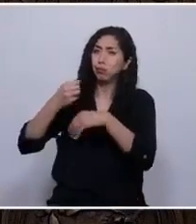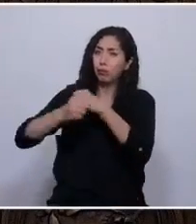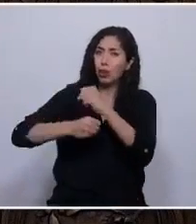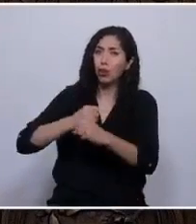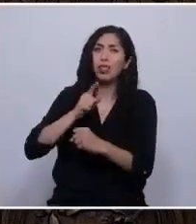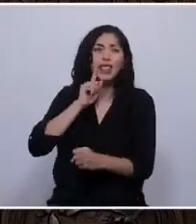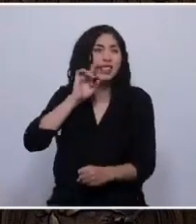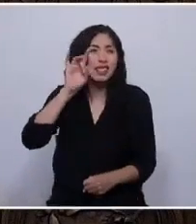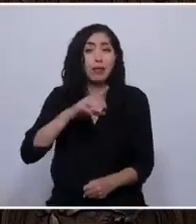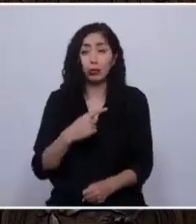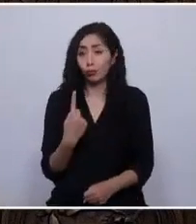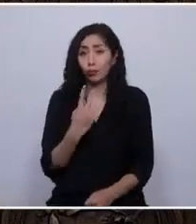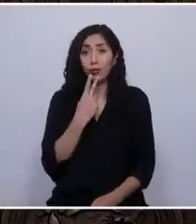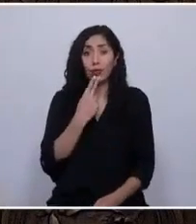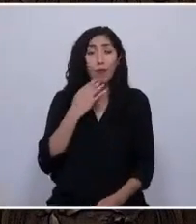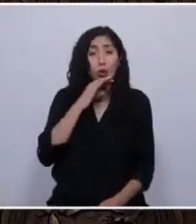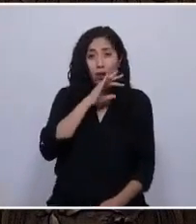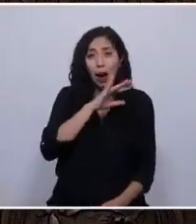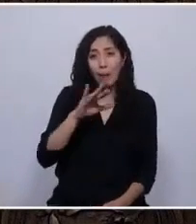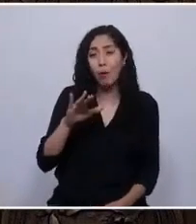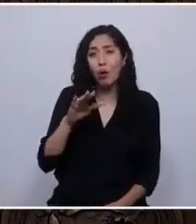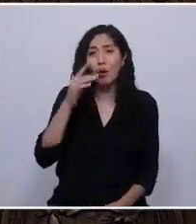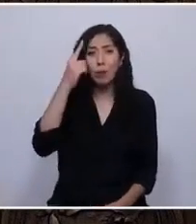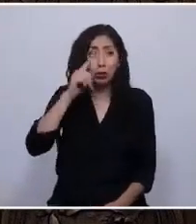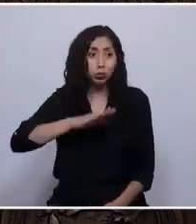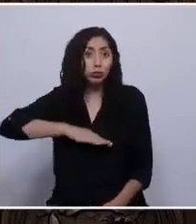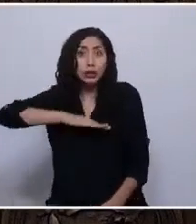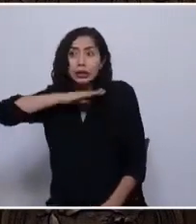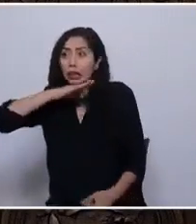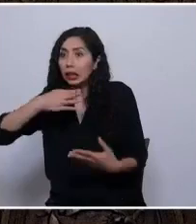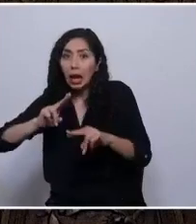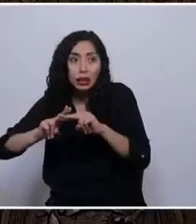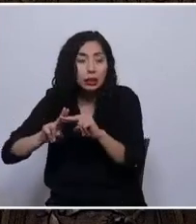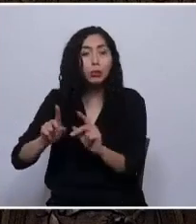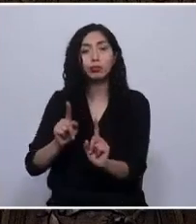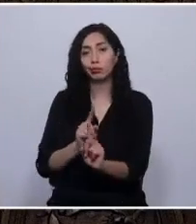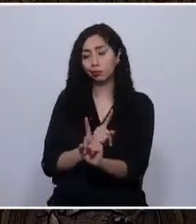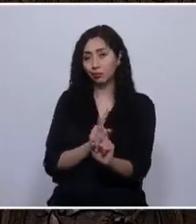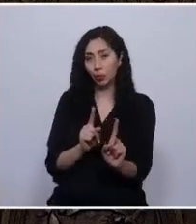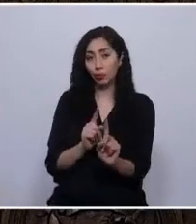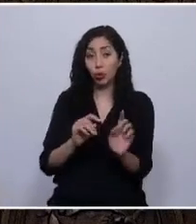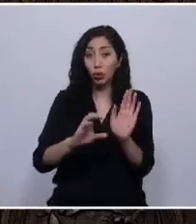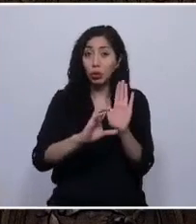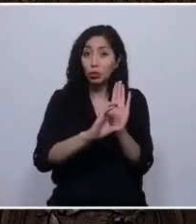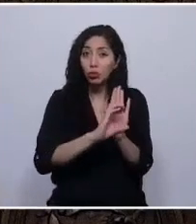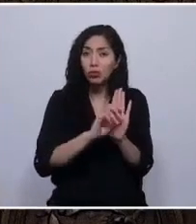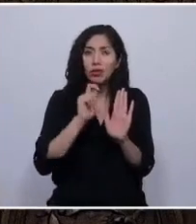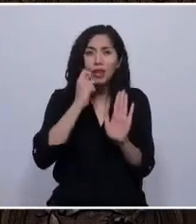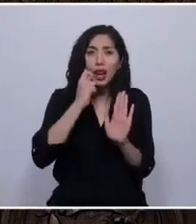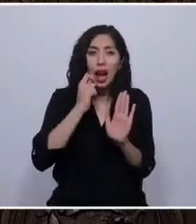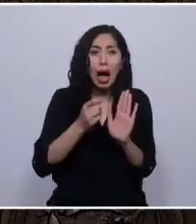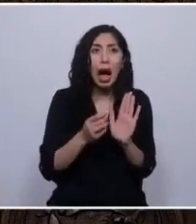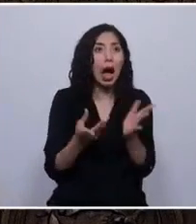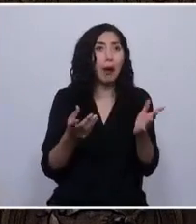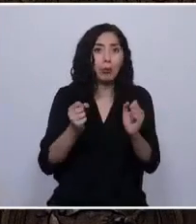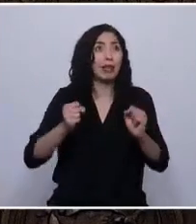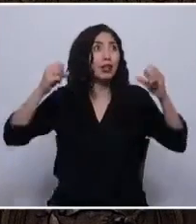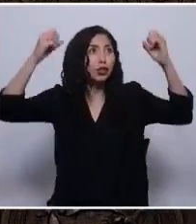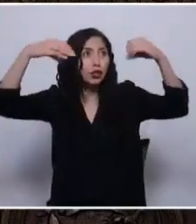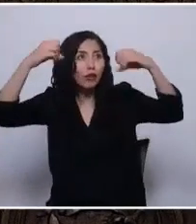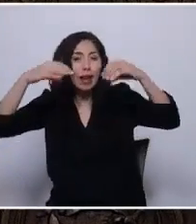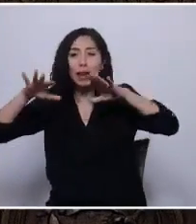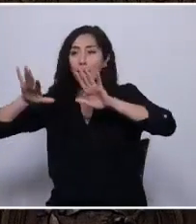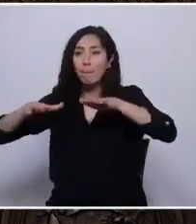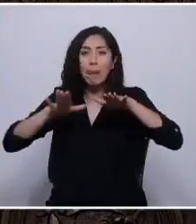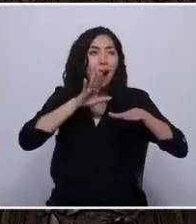campo, y no hemos hecho lo suficiente para cambiar esta situación. Una constitución no hace que llueva, ni limpia el aire o los mares, pero